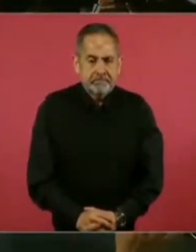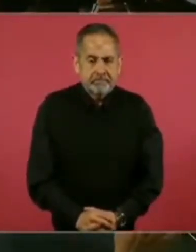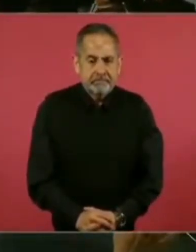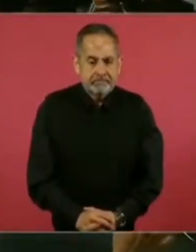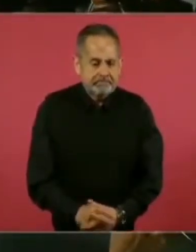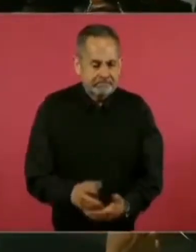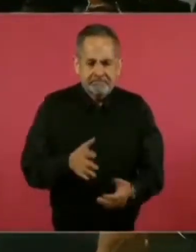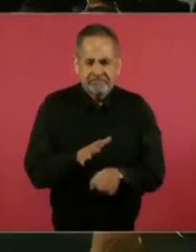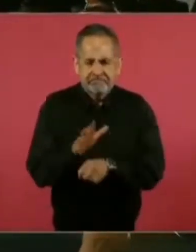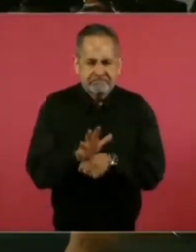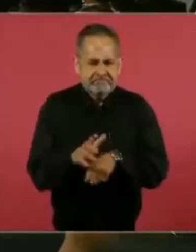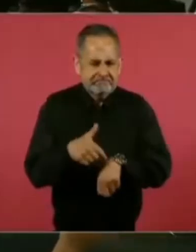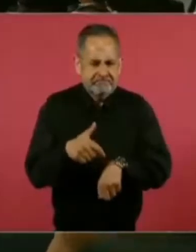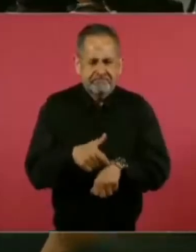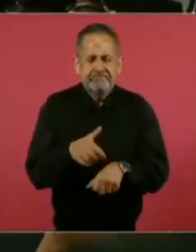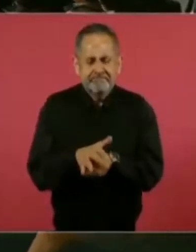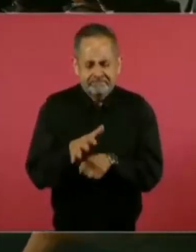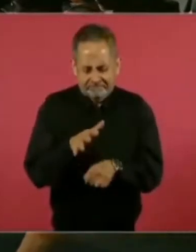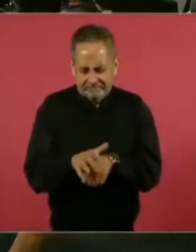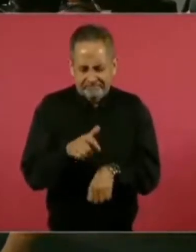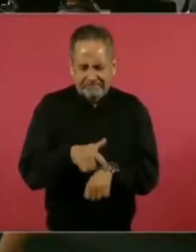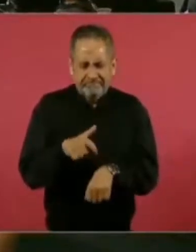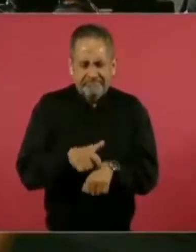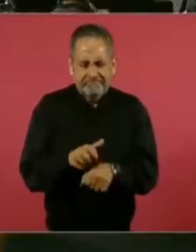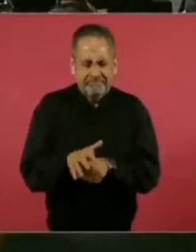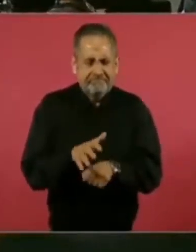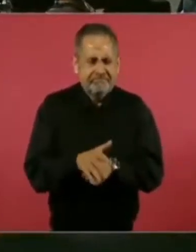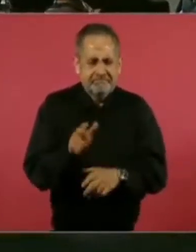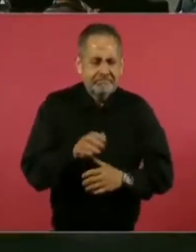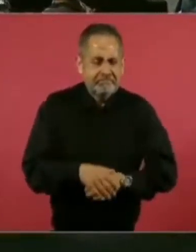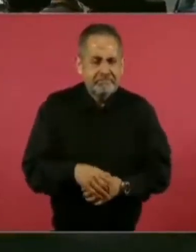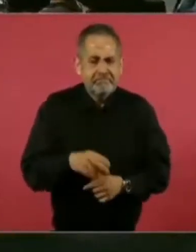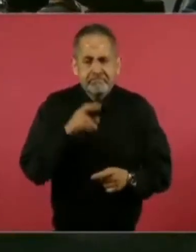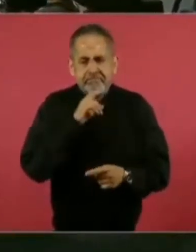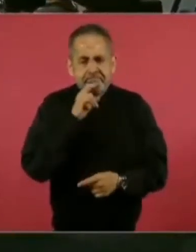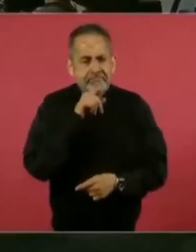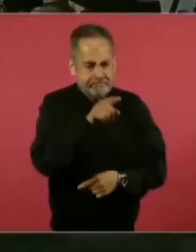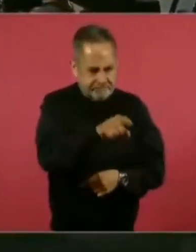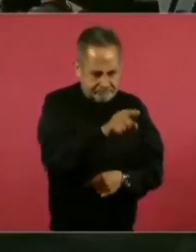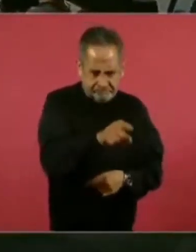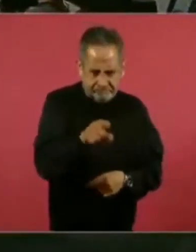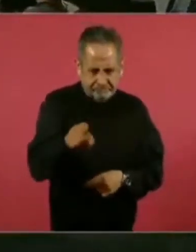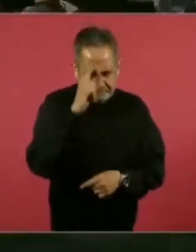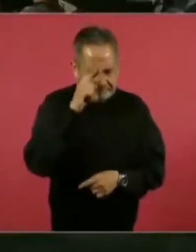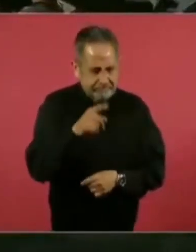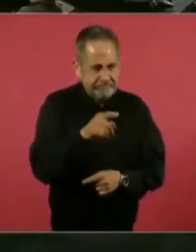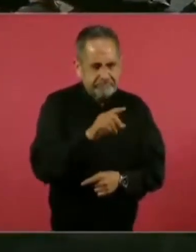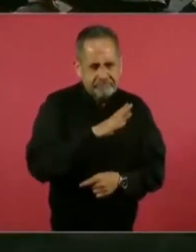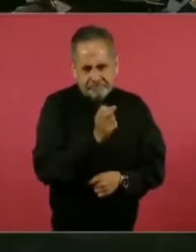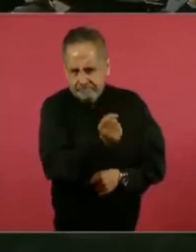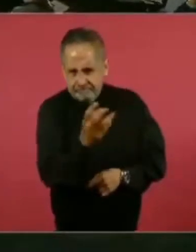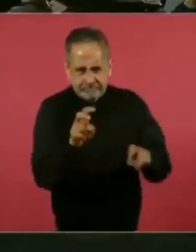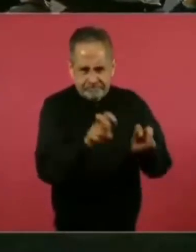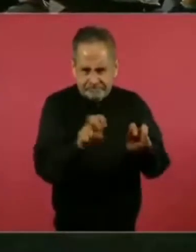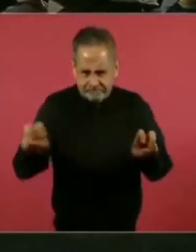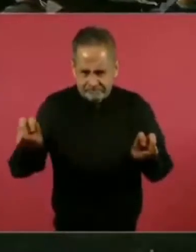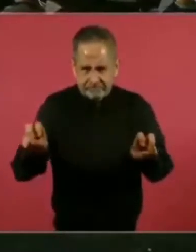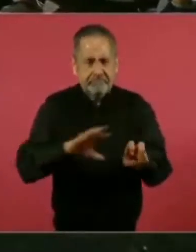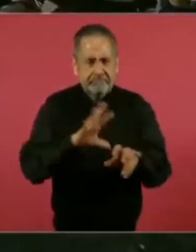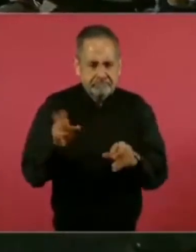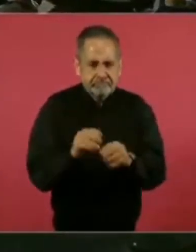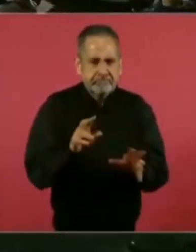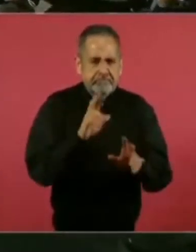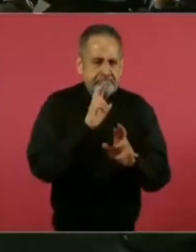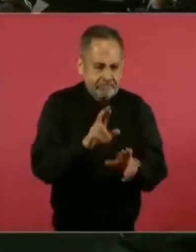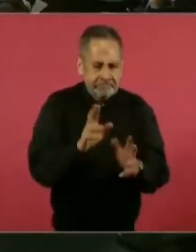Todavía hay tiempo, todavía hay tiempo. Vámonos rápido para que alcance toda la primera fila y